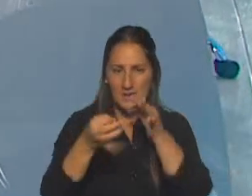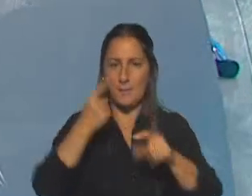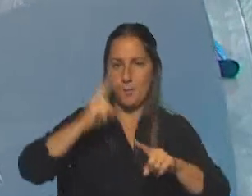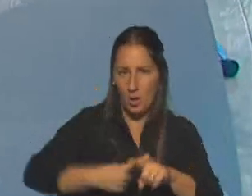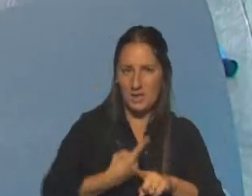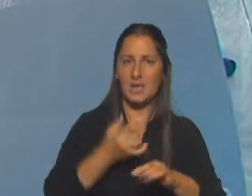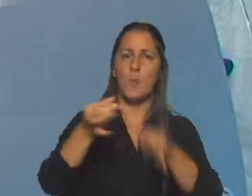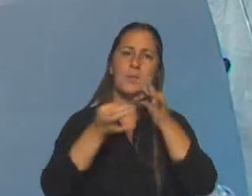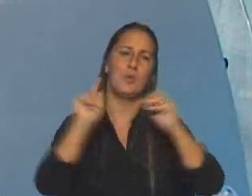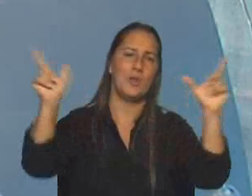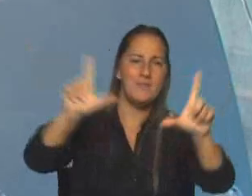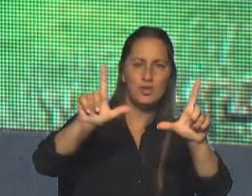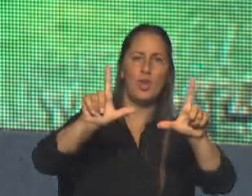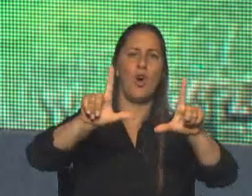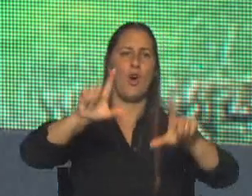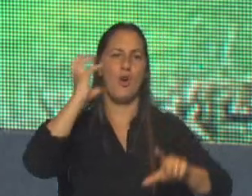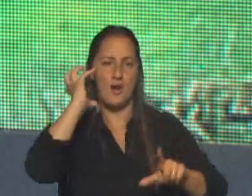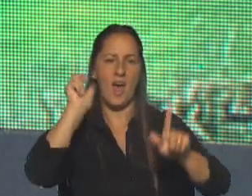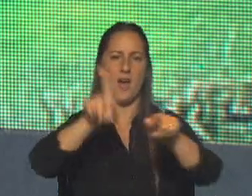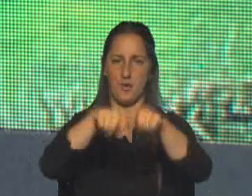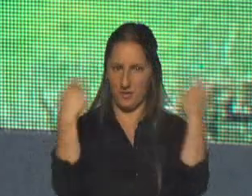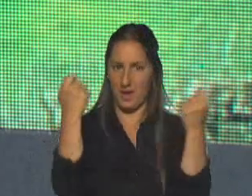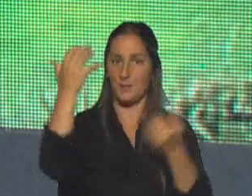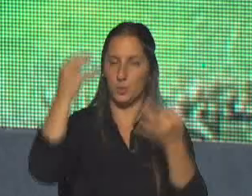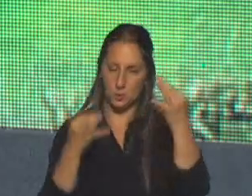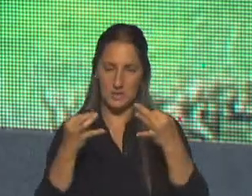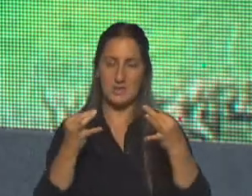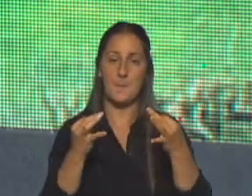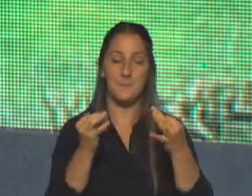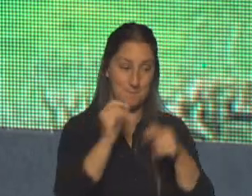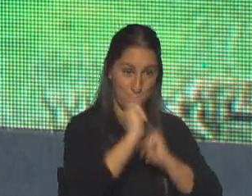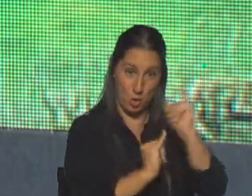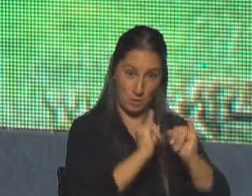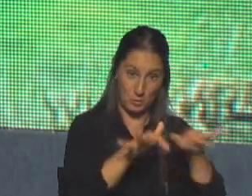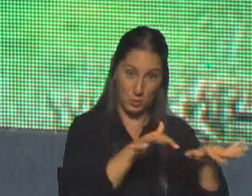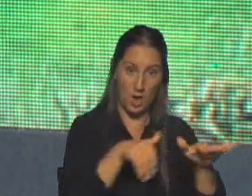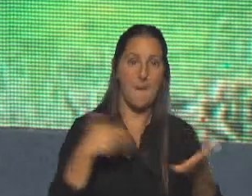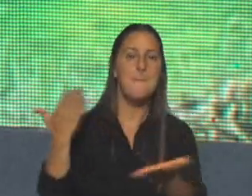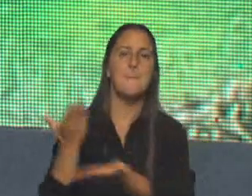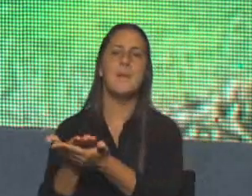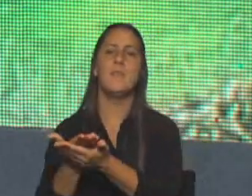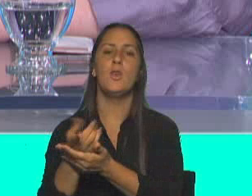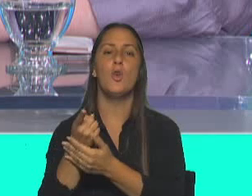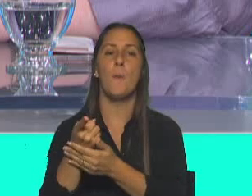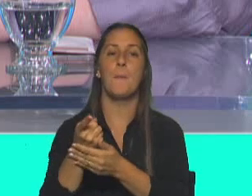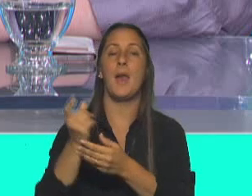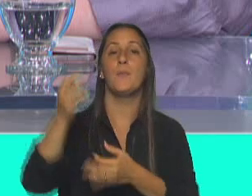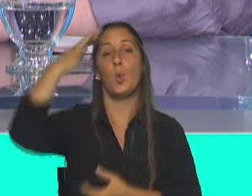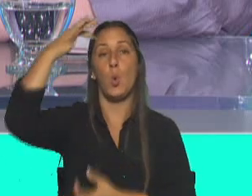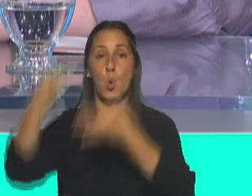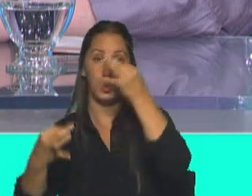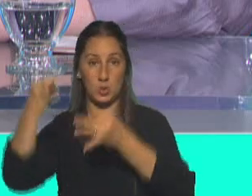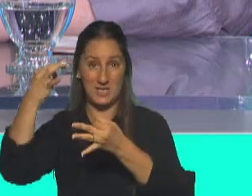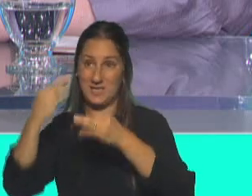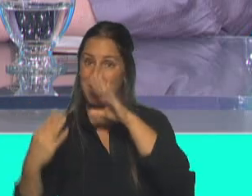de comunicación y también de justicia. En el mientras tanto, en forma paralela a todo esto que estamos hablando, hay un pedido de juicio político para los integrantes de la Corte